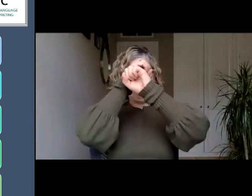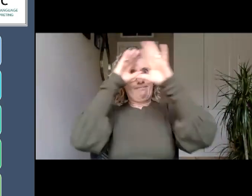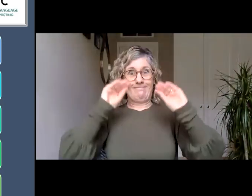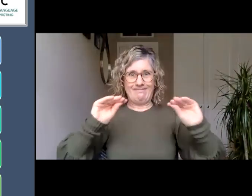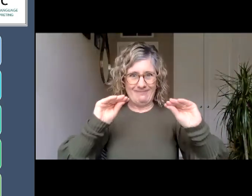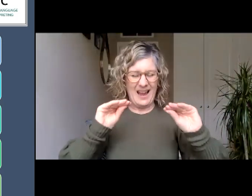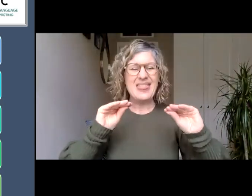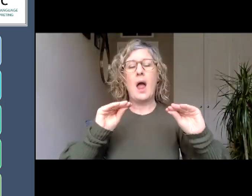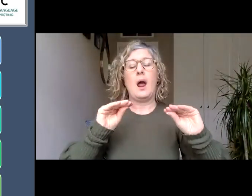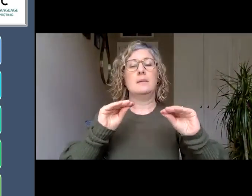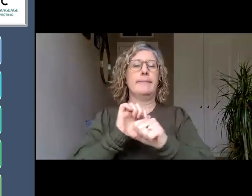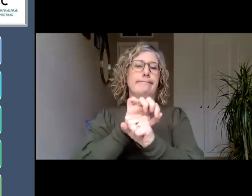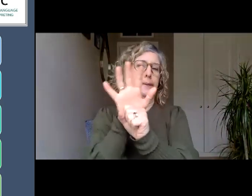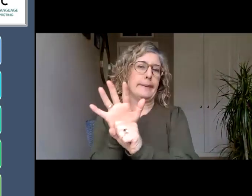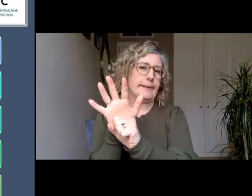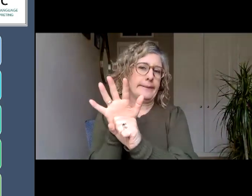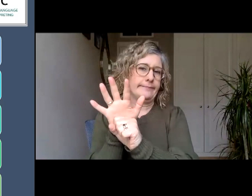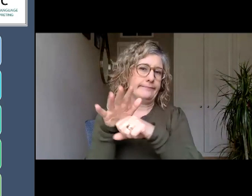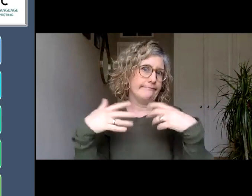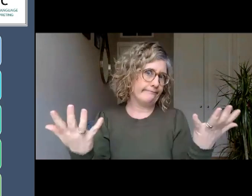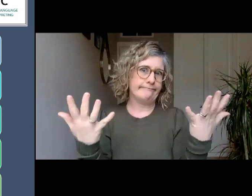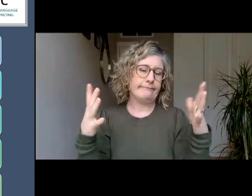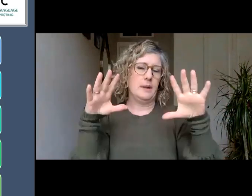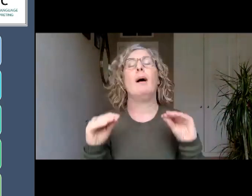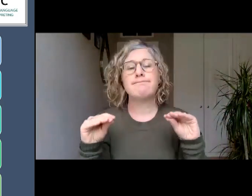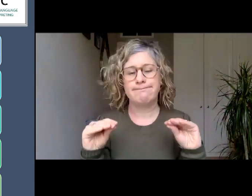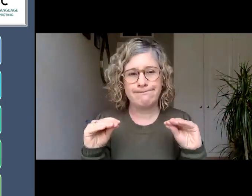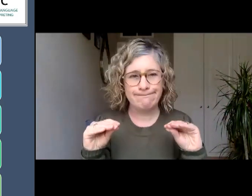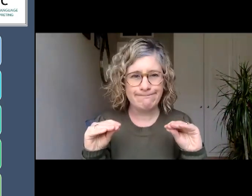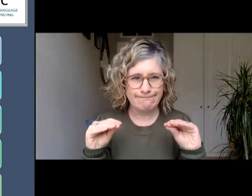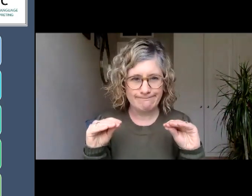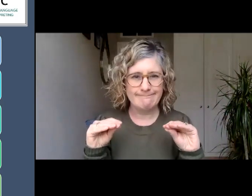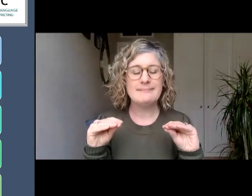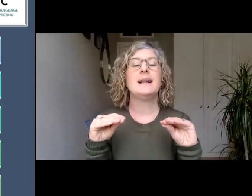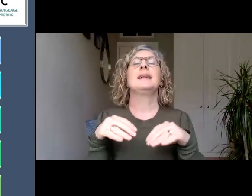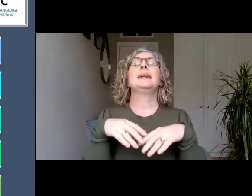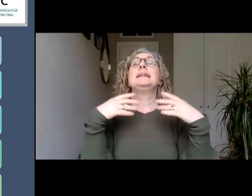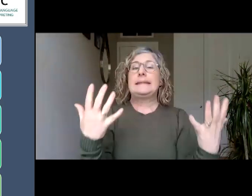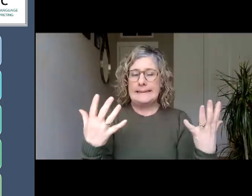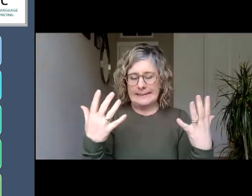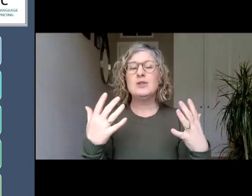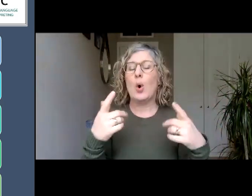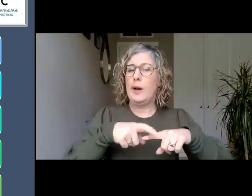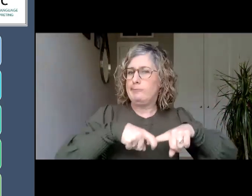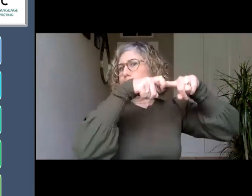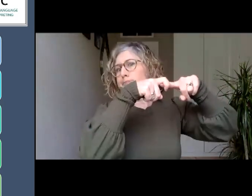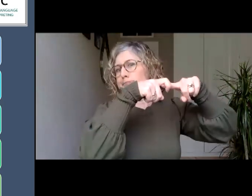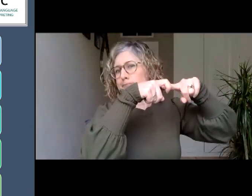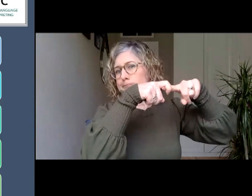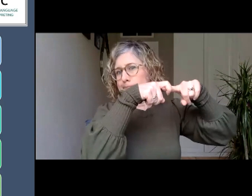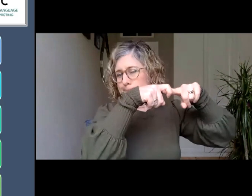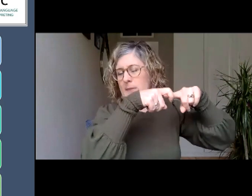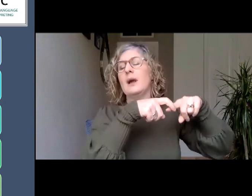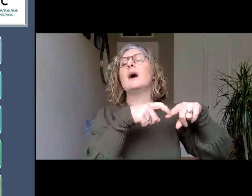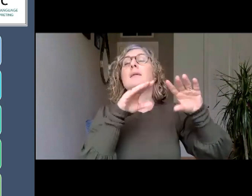un programa dedicado a la interpretación de conferencias de lengua de signos. Escuchamos sus comentarios y